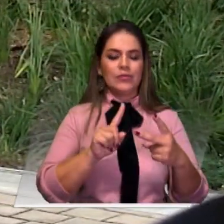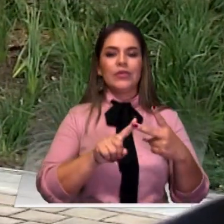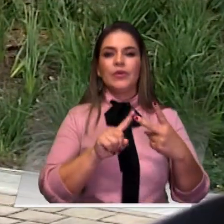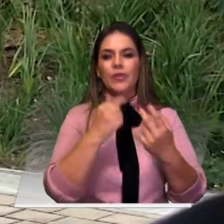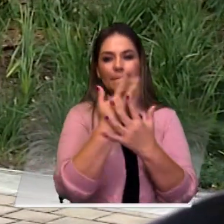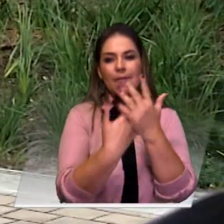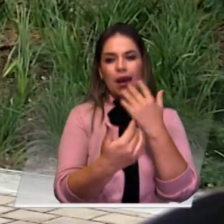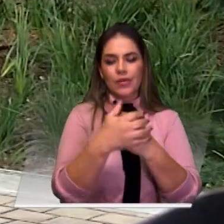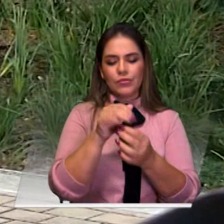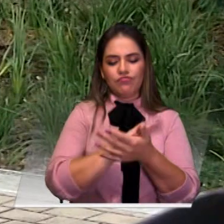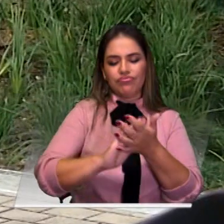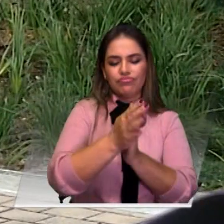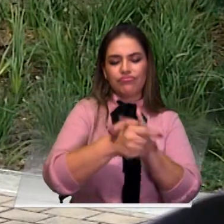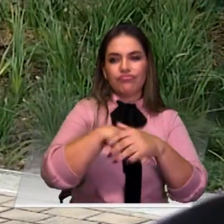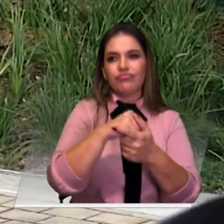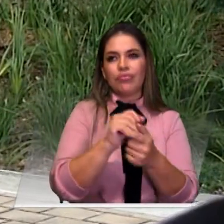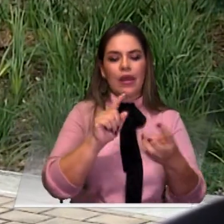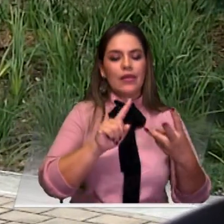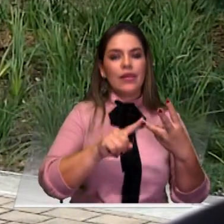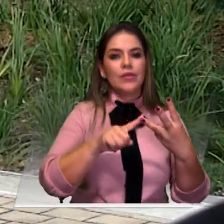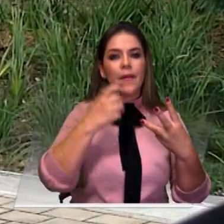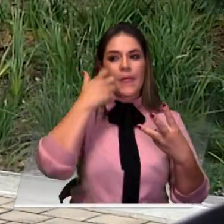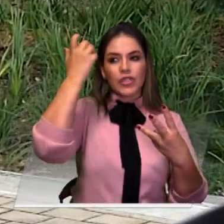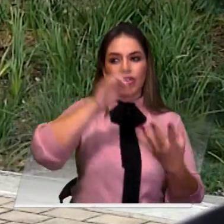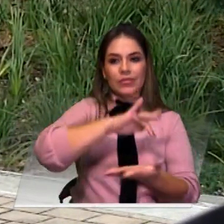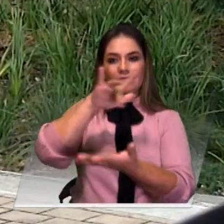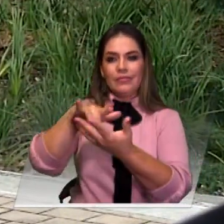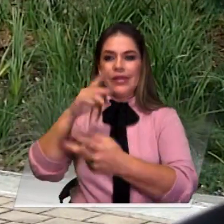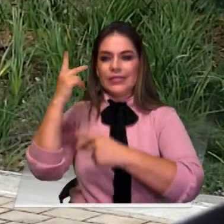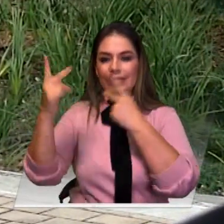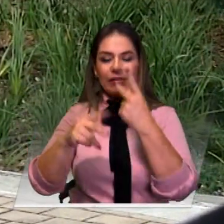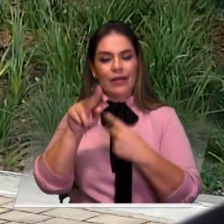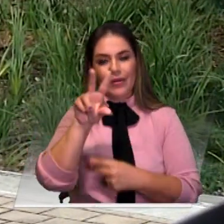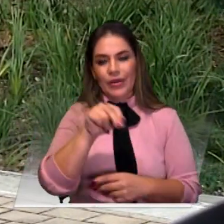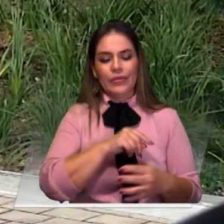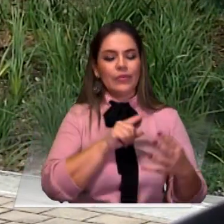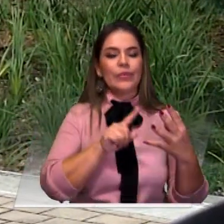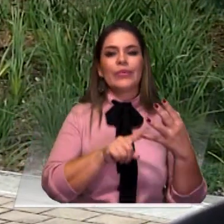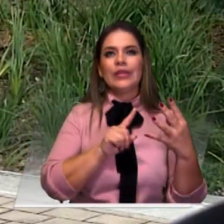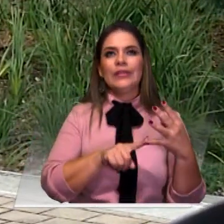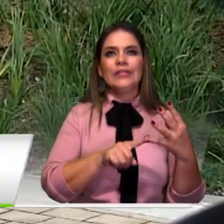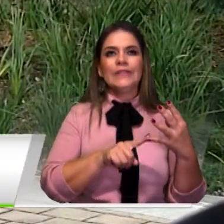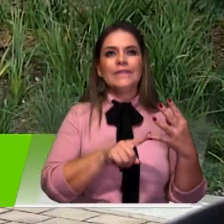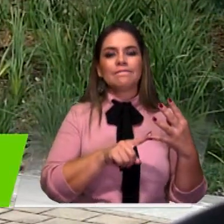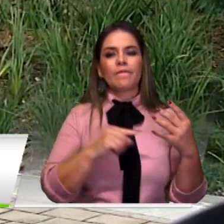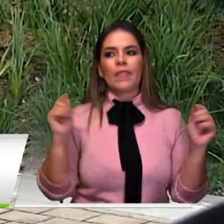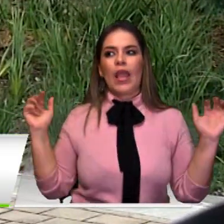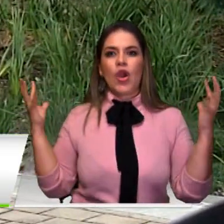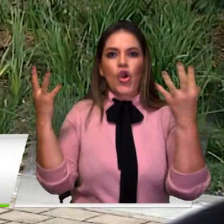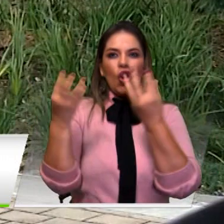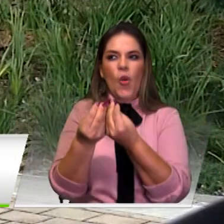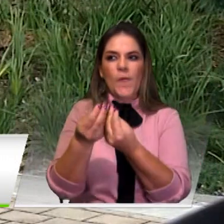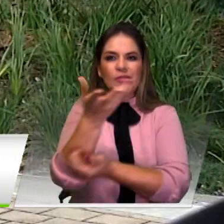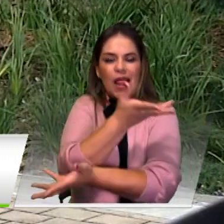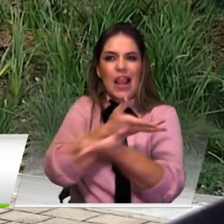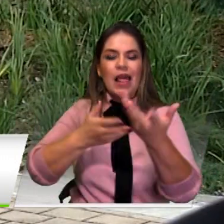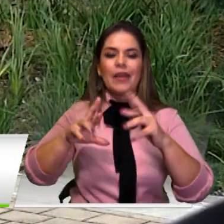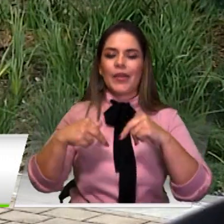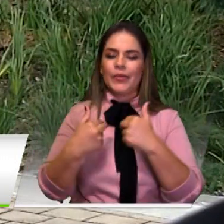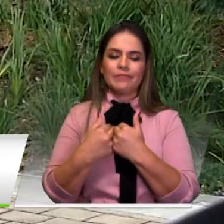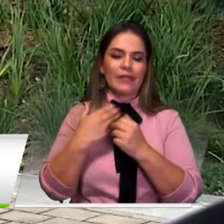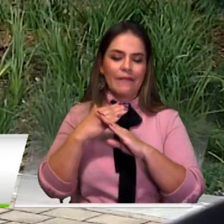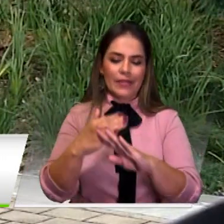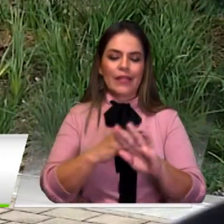manos. Tercero, no visitar adultos mayores. Cuarto, evitar aglomeraciones. Y por